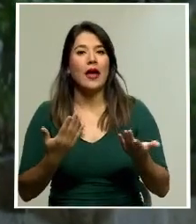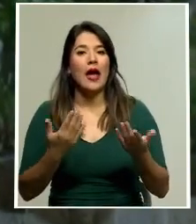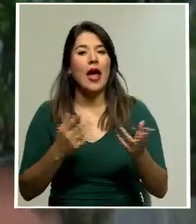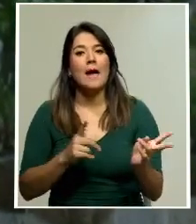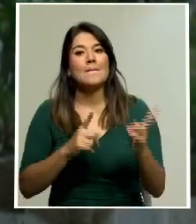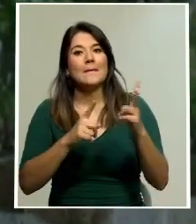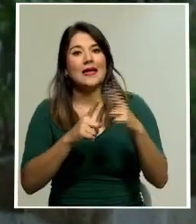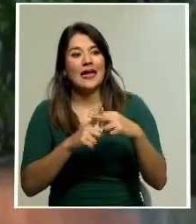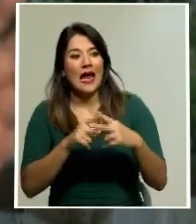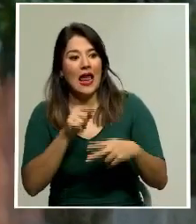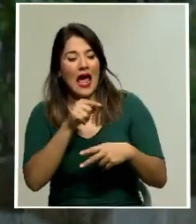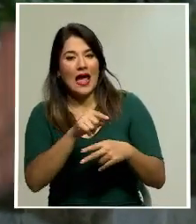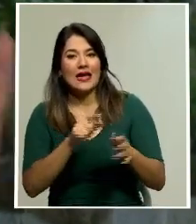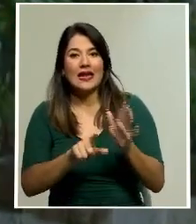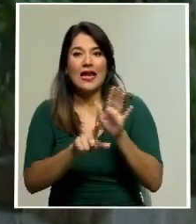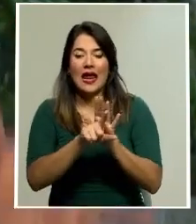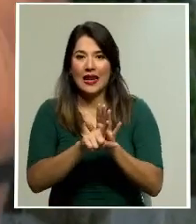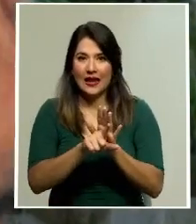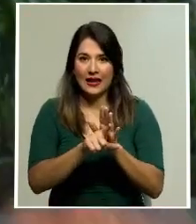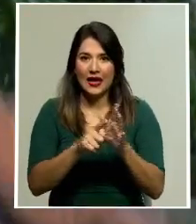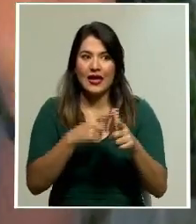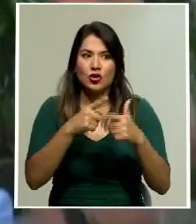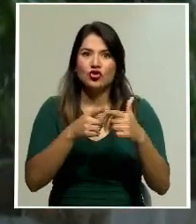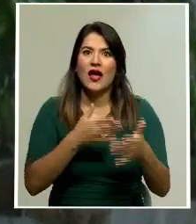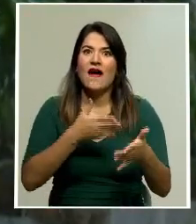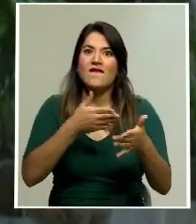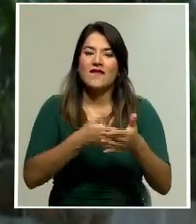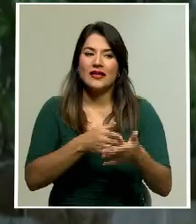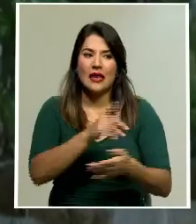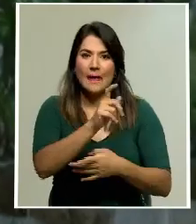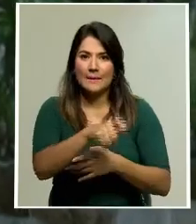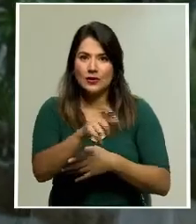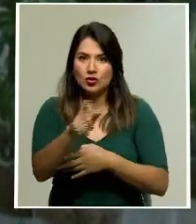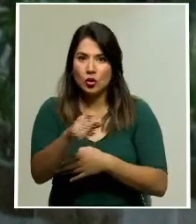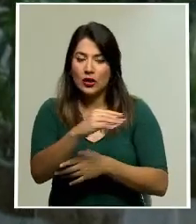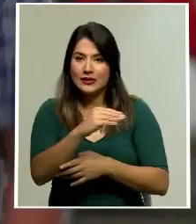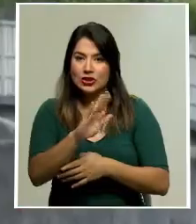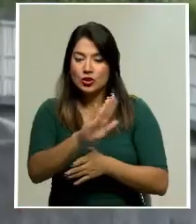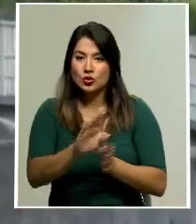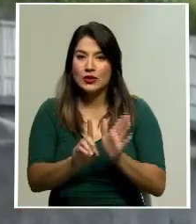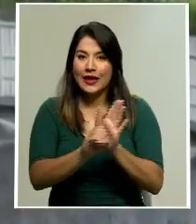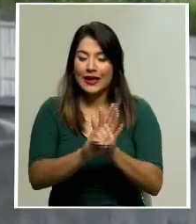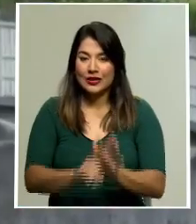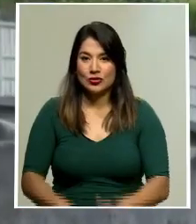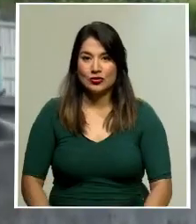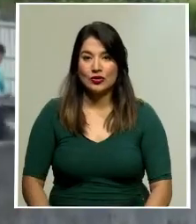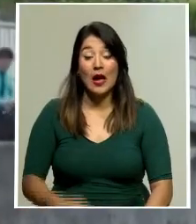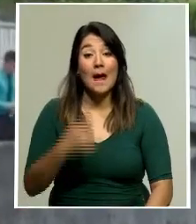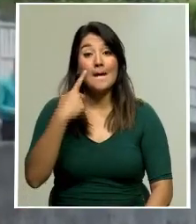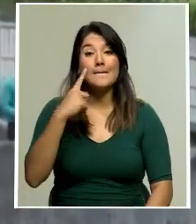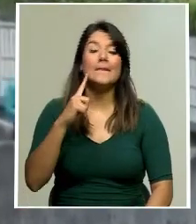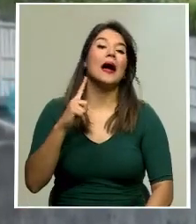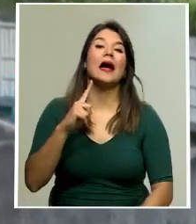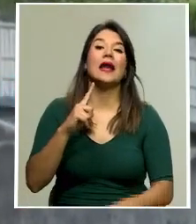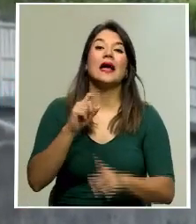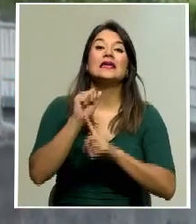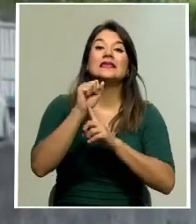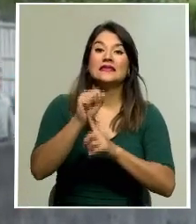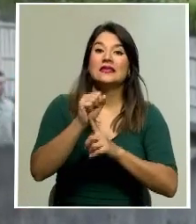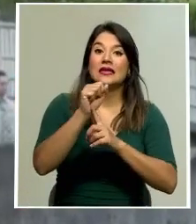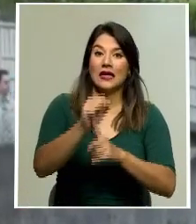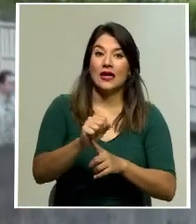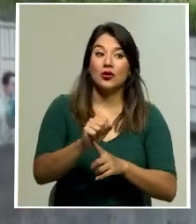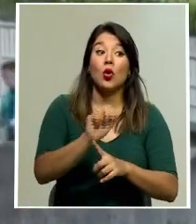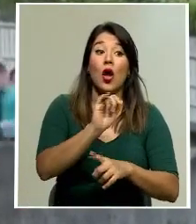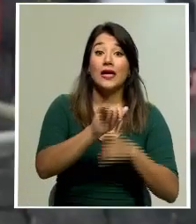en perjuicio de las personas y de sus derechos patrimoniales adquiridos. Para el sindicato de la judicatura, la denuncia tiene fundamento